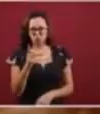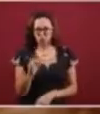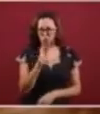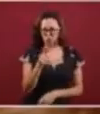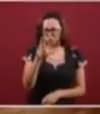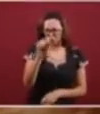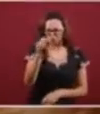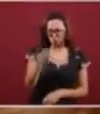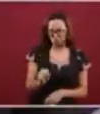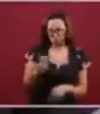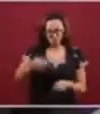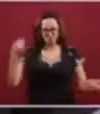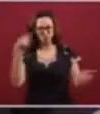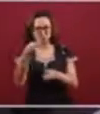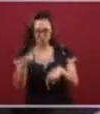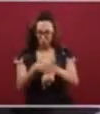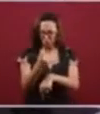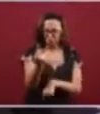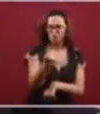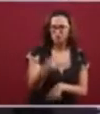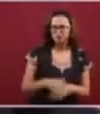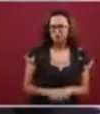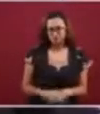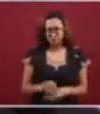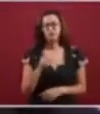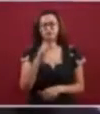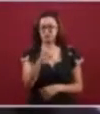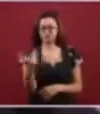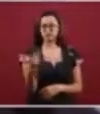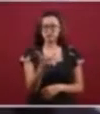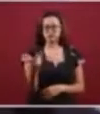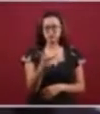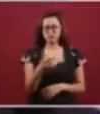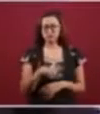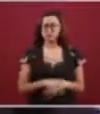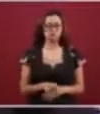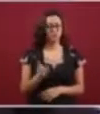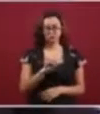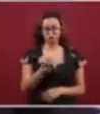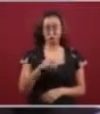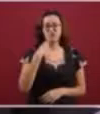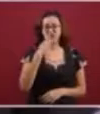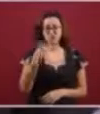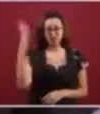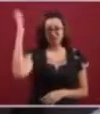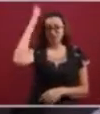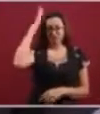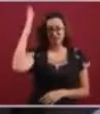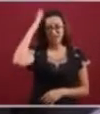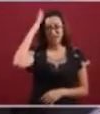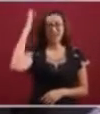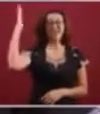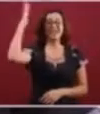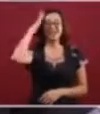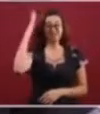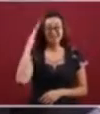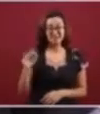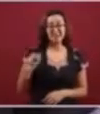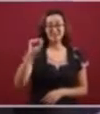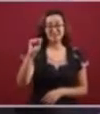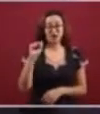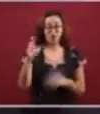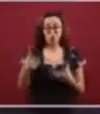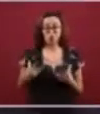ellos manifestarse afuera. Yo no les llamé porros a los compañeros. ¿Lo hiciste en una entrevista con el astillero? No, yo dije que el líder sindical entraba con sus porros al